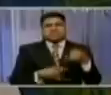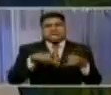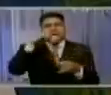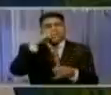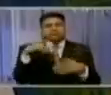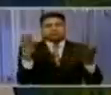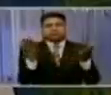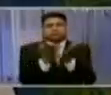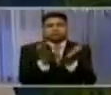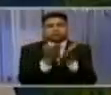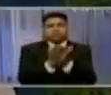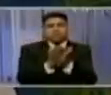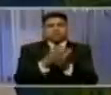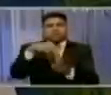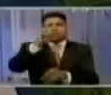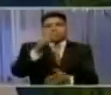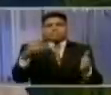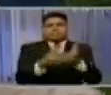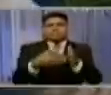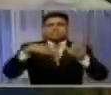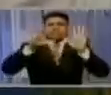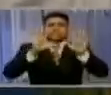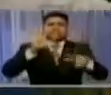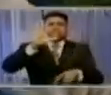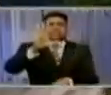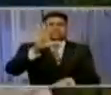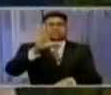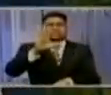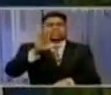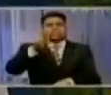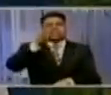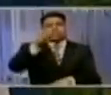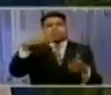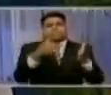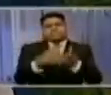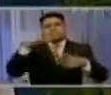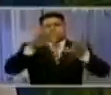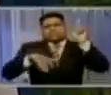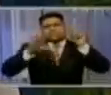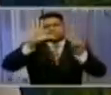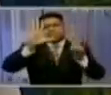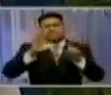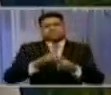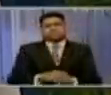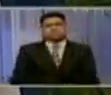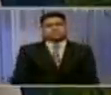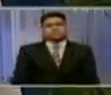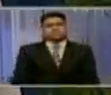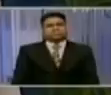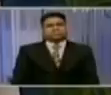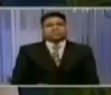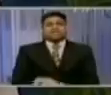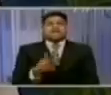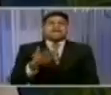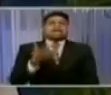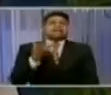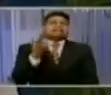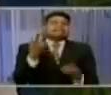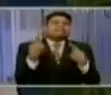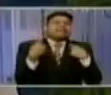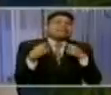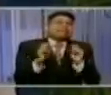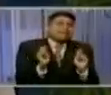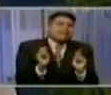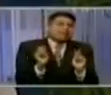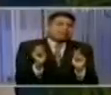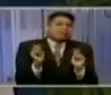2015-2016. Ellos trataron de sabotearnos el año escolar y las clases y no pudieron. Fracasaron una